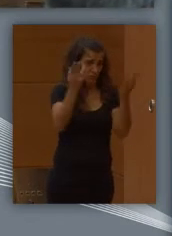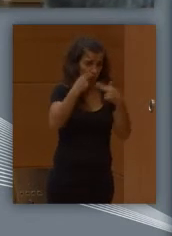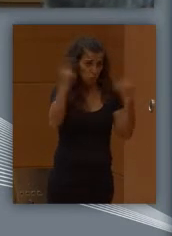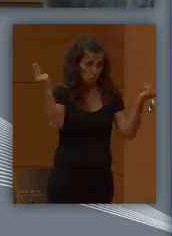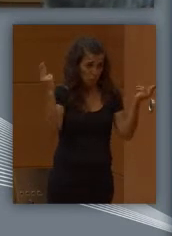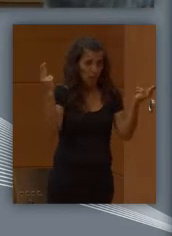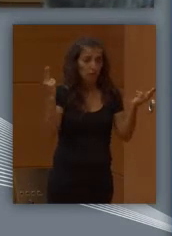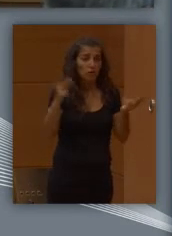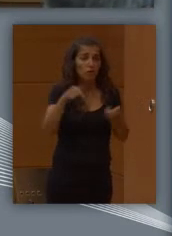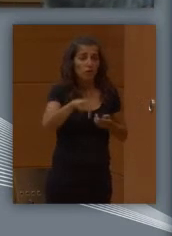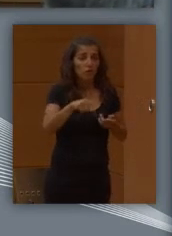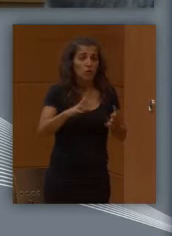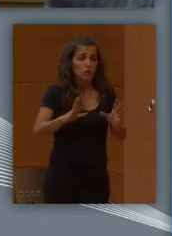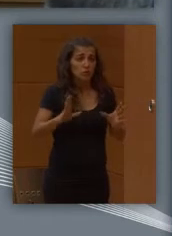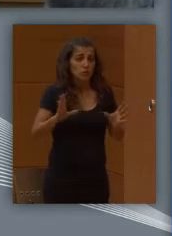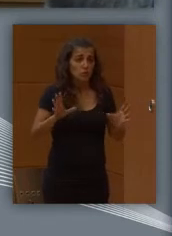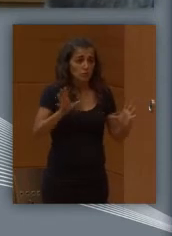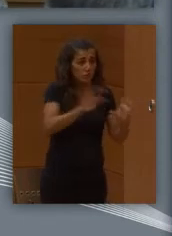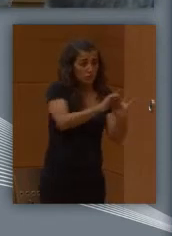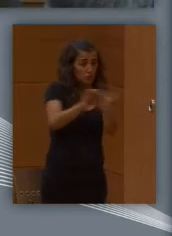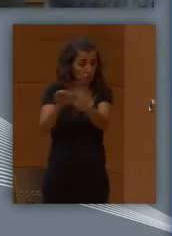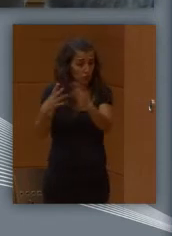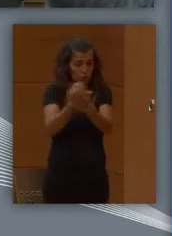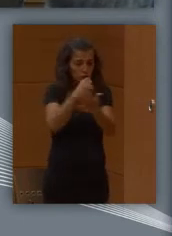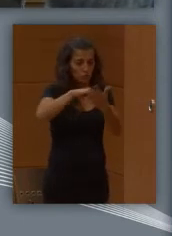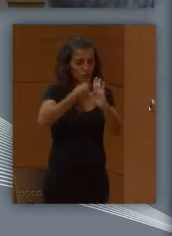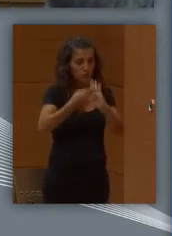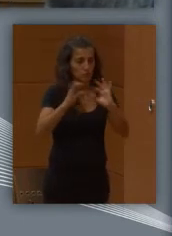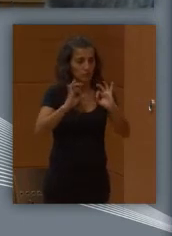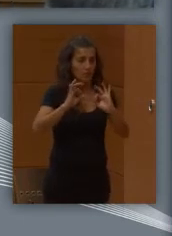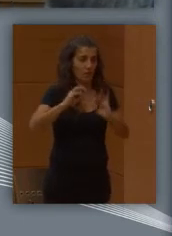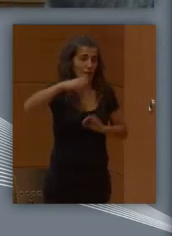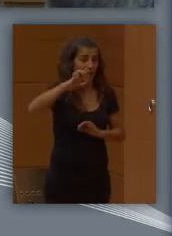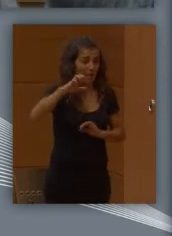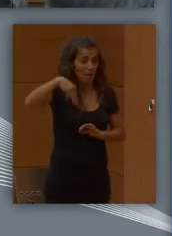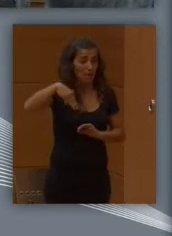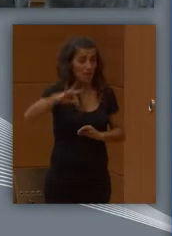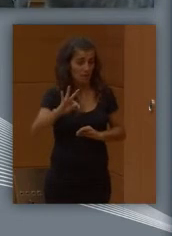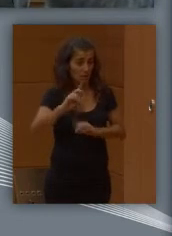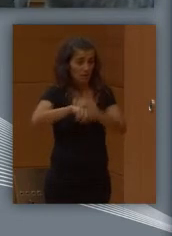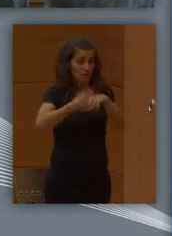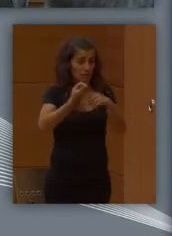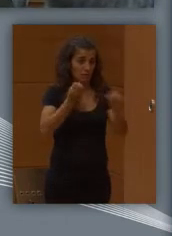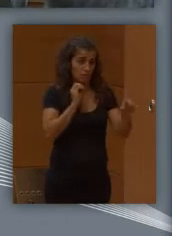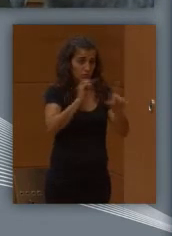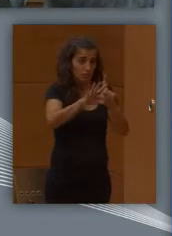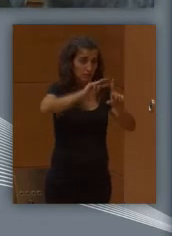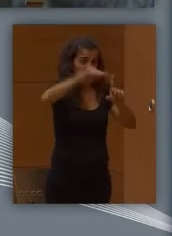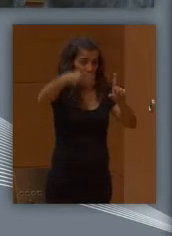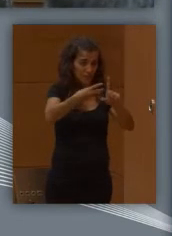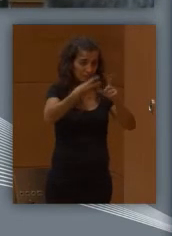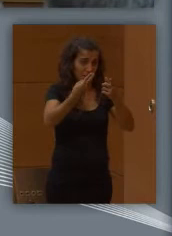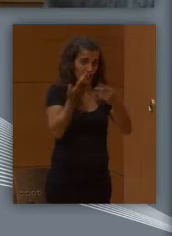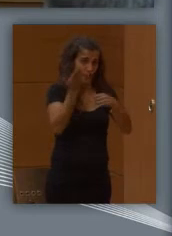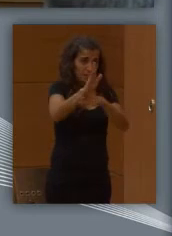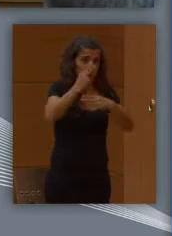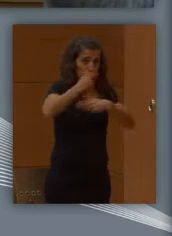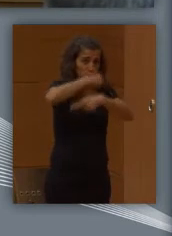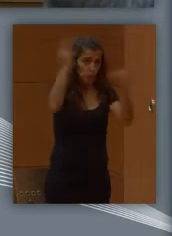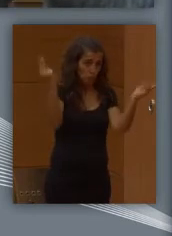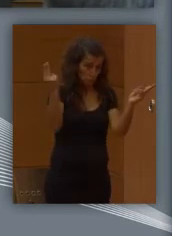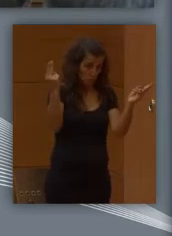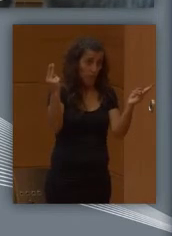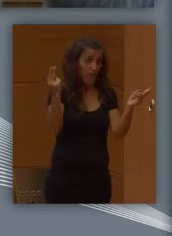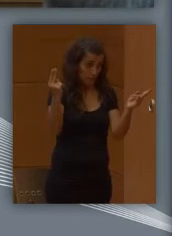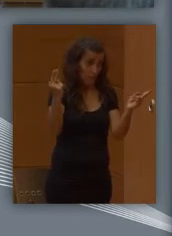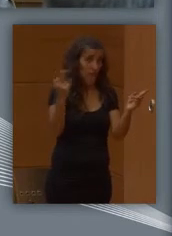envuelve todos los sistemas de la MT y al final lo proyecta sobre Internet de una manera abierta y pública a través de interfaces estandarizados